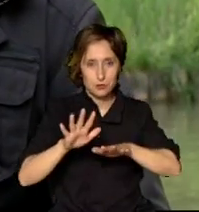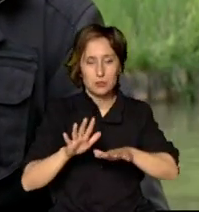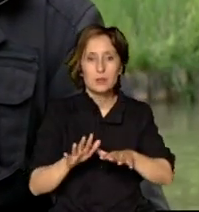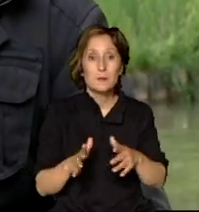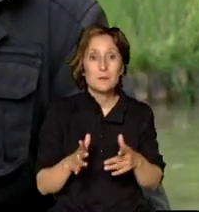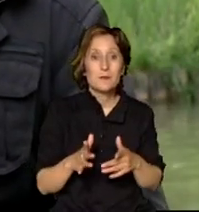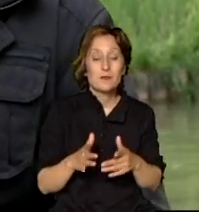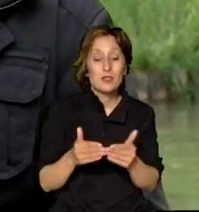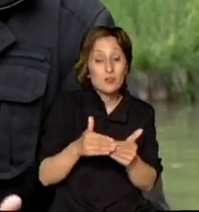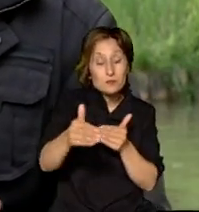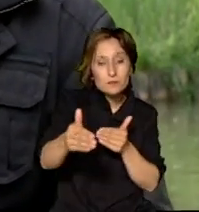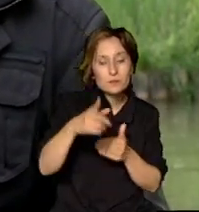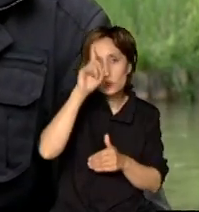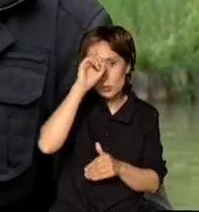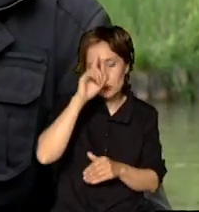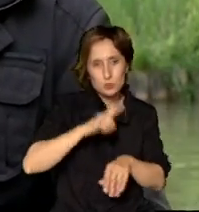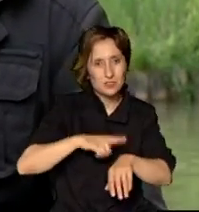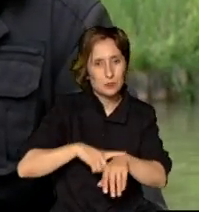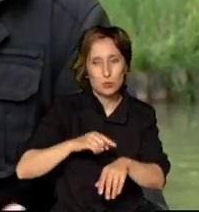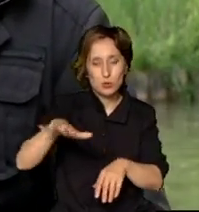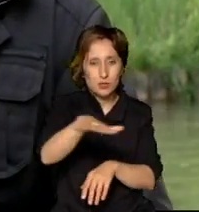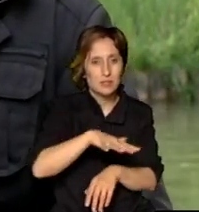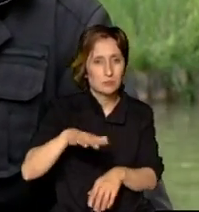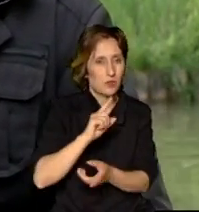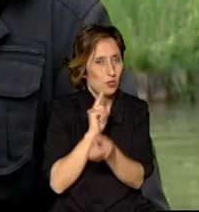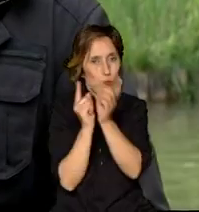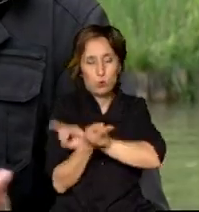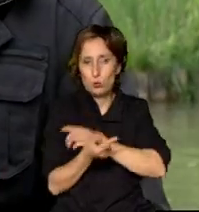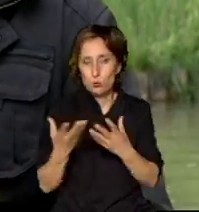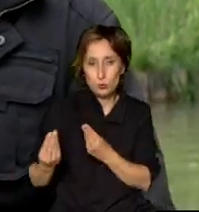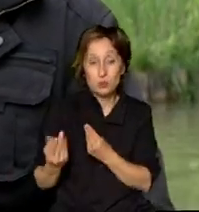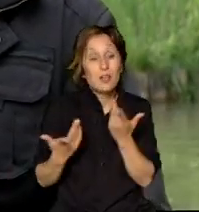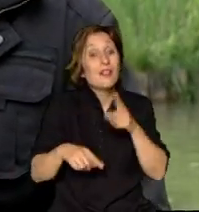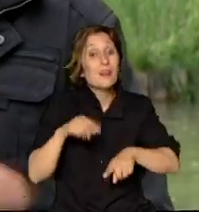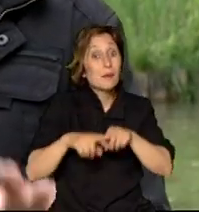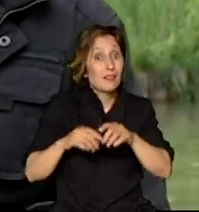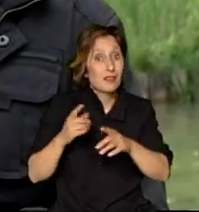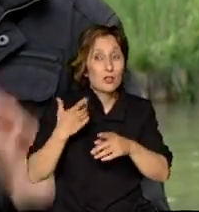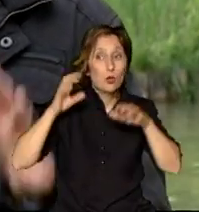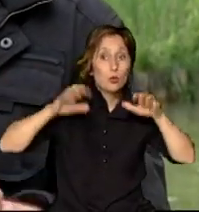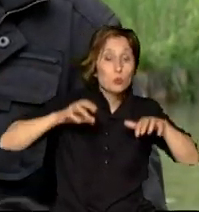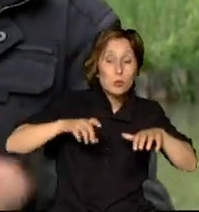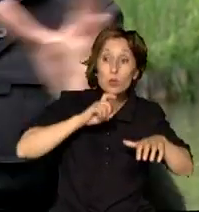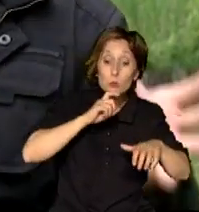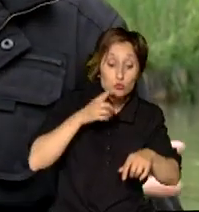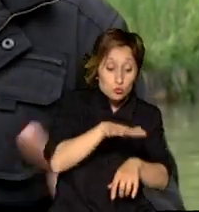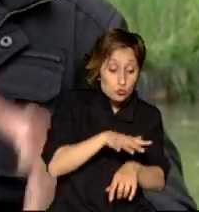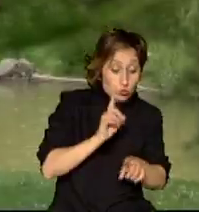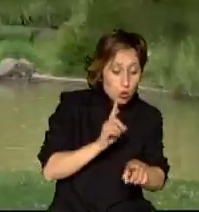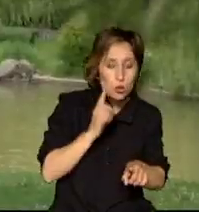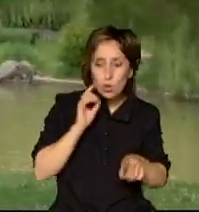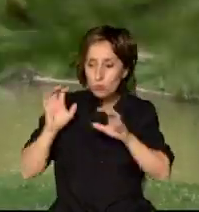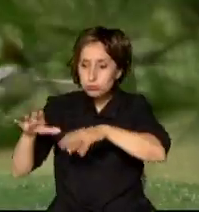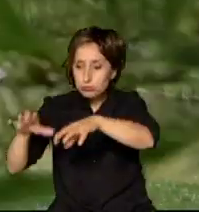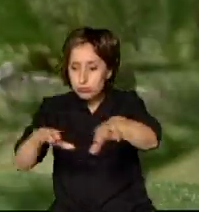por definición, cambia mucho en el tiempo, en el espacio, entonces depende mucho cómo llueva, ¿no? Si llueve solo en un sitio, en muchos sitios,